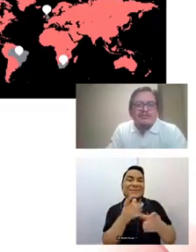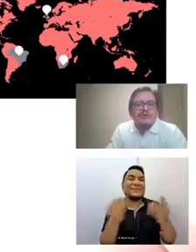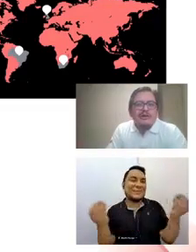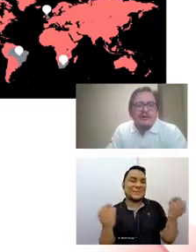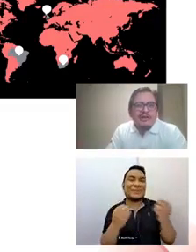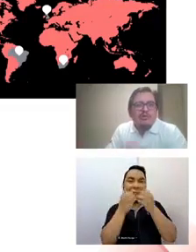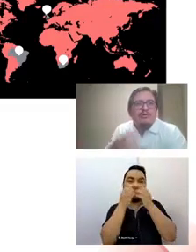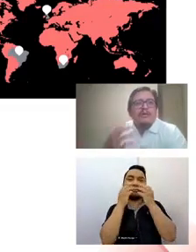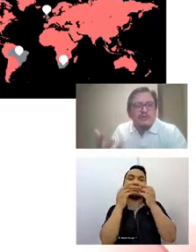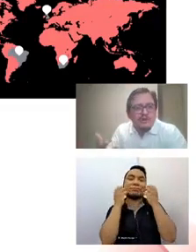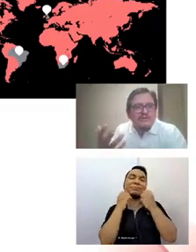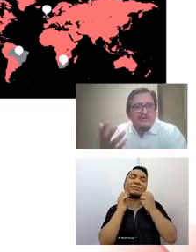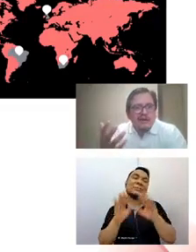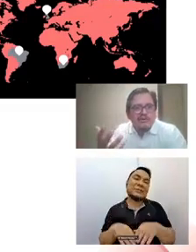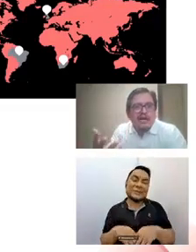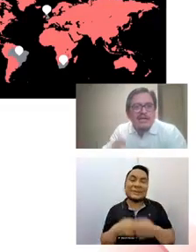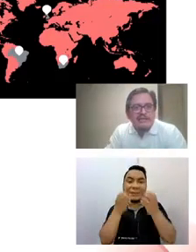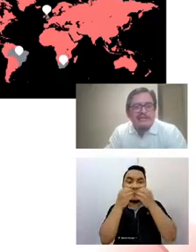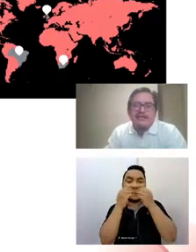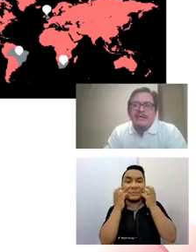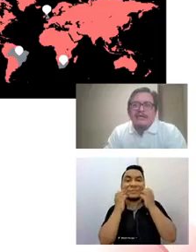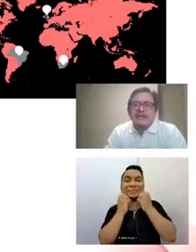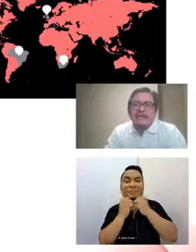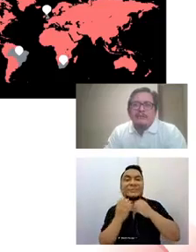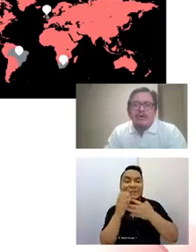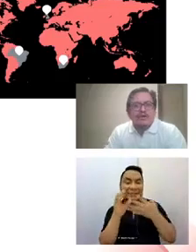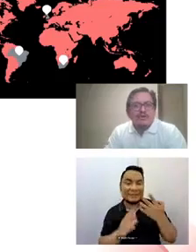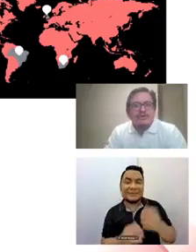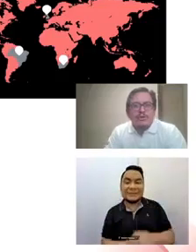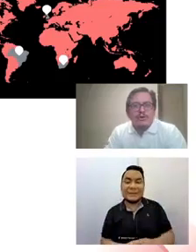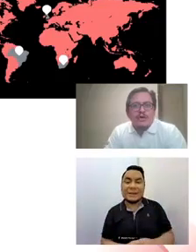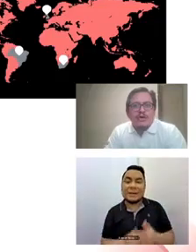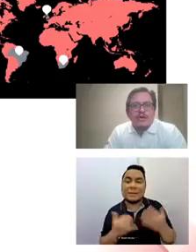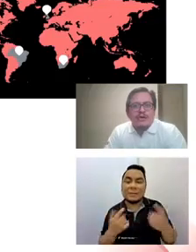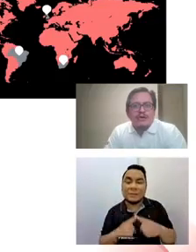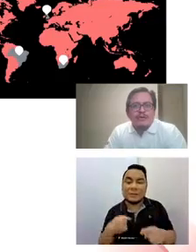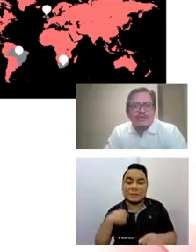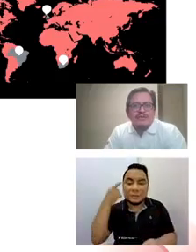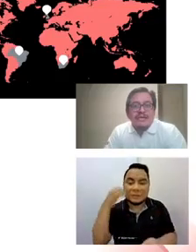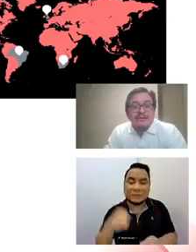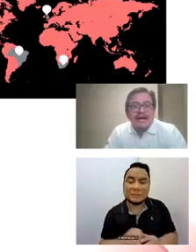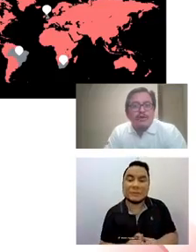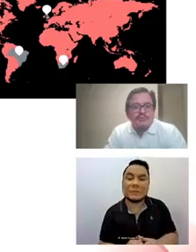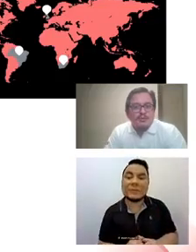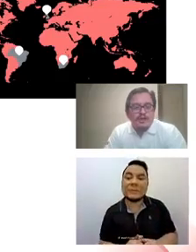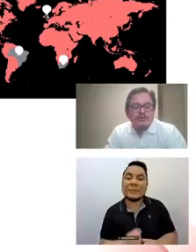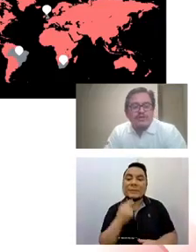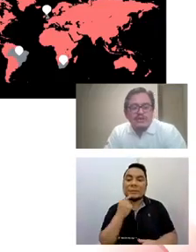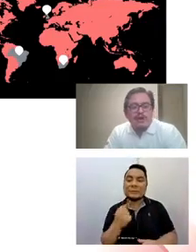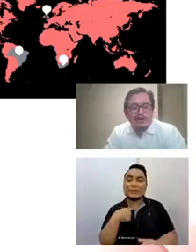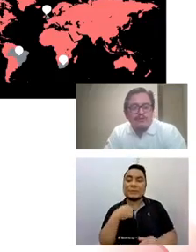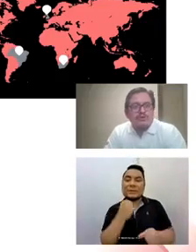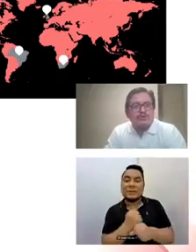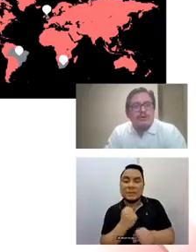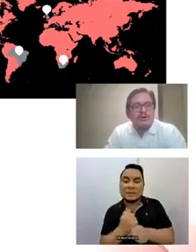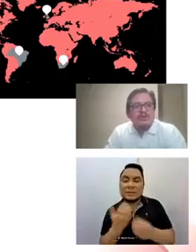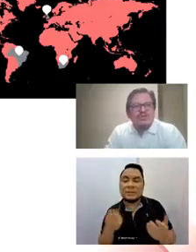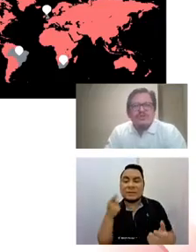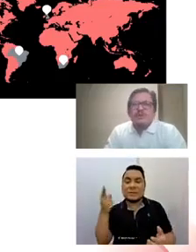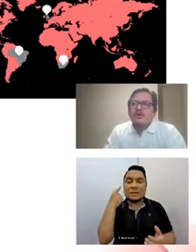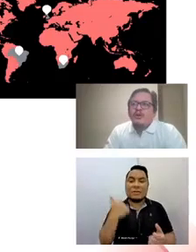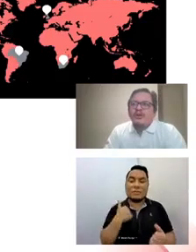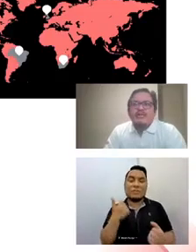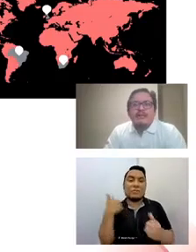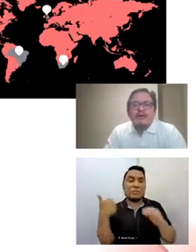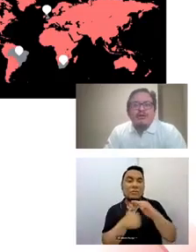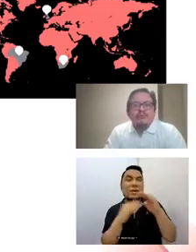¿no? Nos hemos redescubierto en algunas características. Pero yo estoy seguro que voy a mi trabajo, porque yo estoy en trabajo remoto, yo